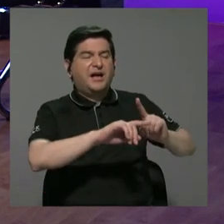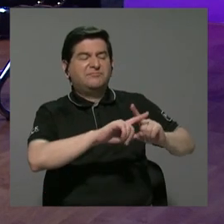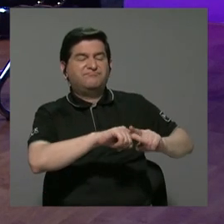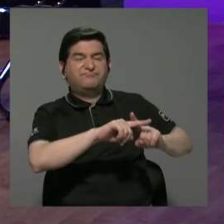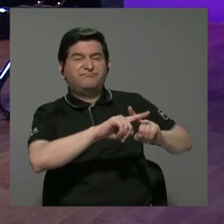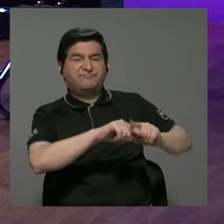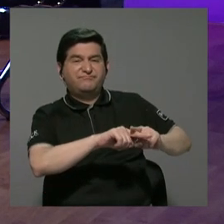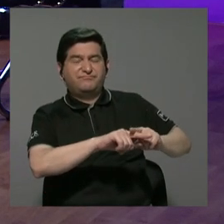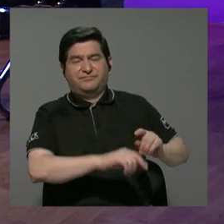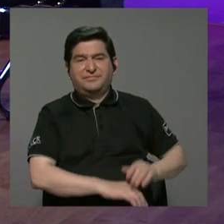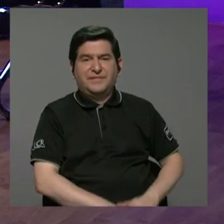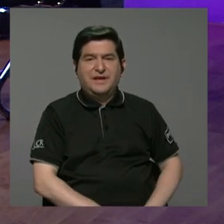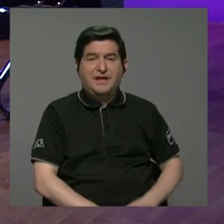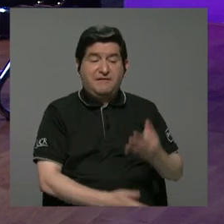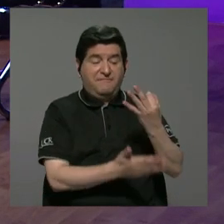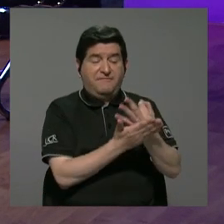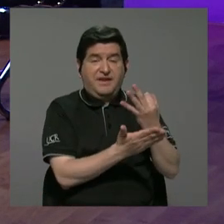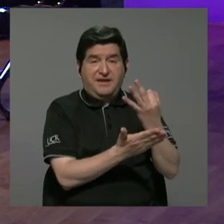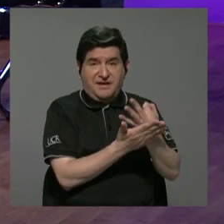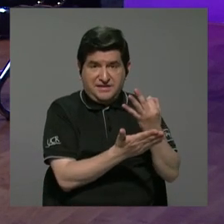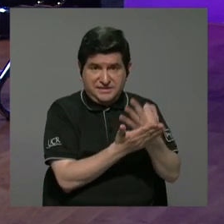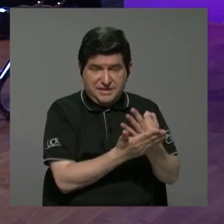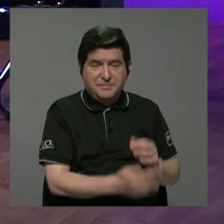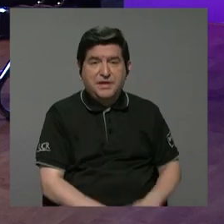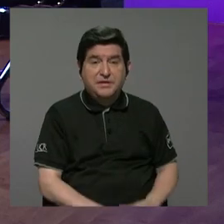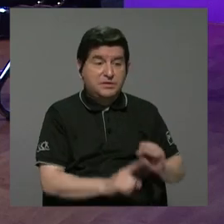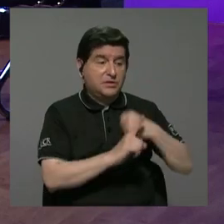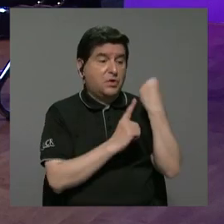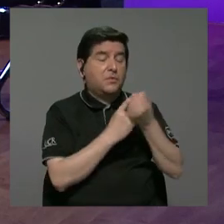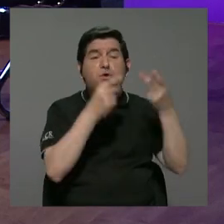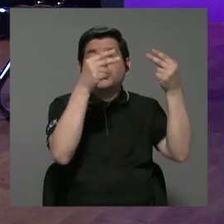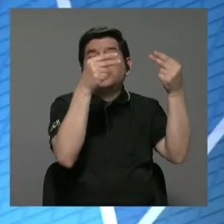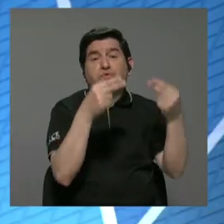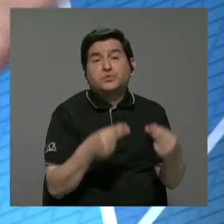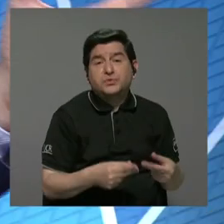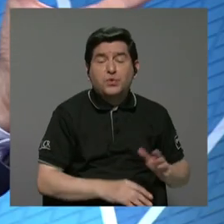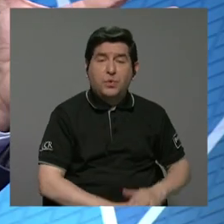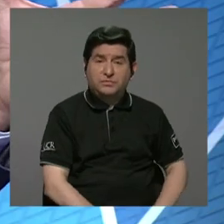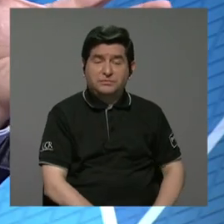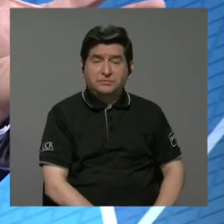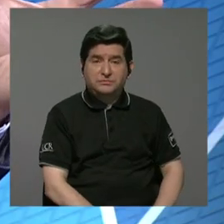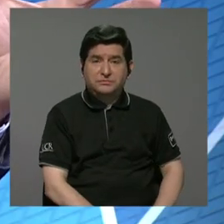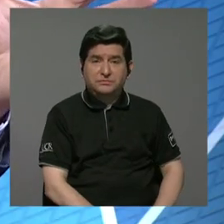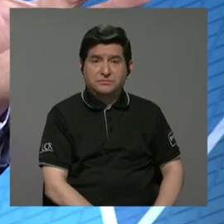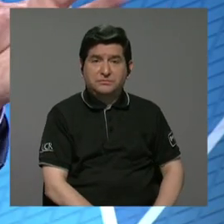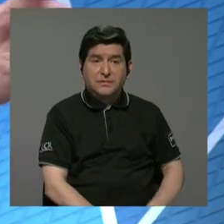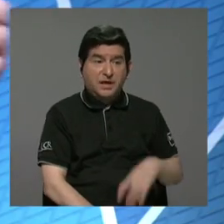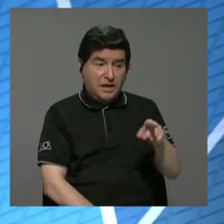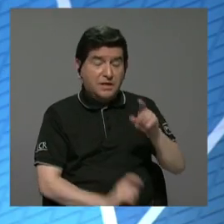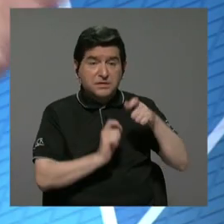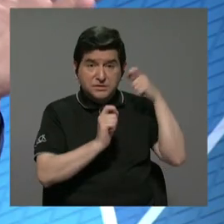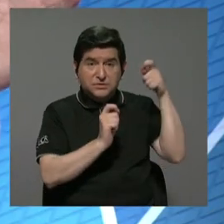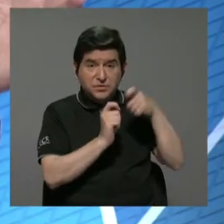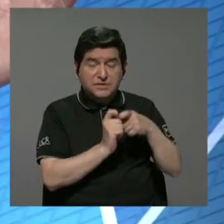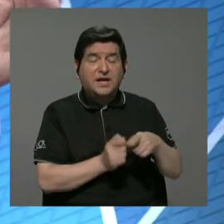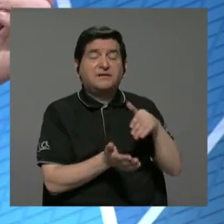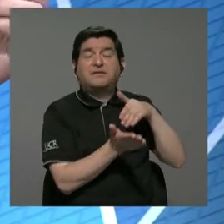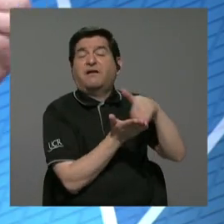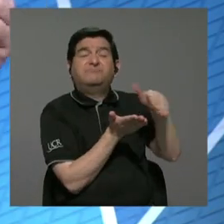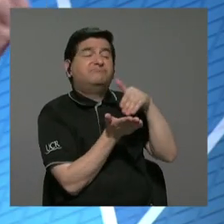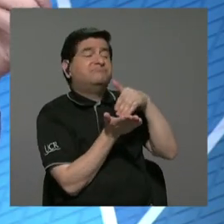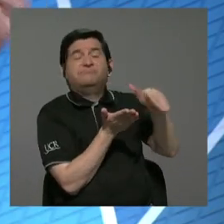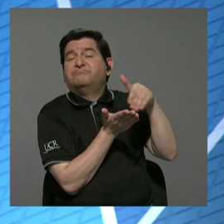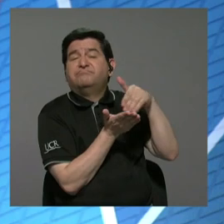condicionamiento del financiamiento a cuestiones presupuestarias que son precisamente una excusa,